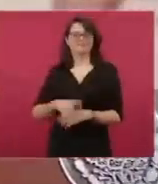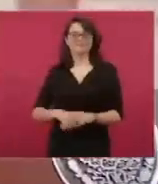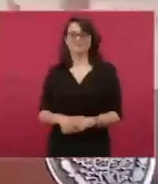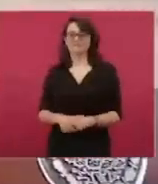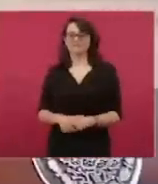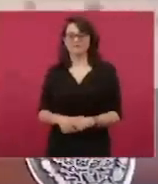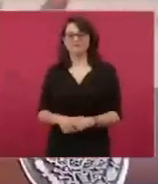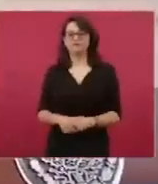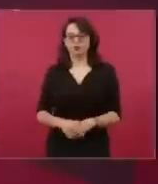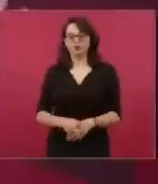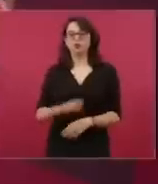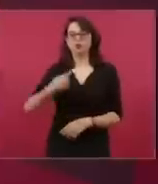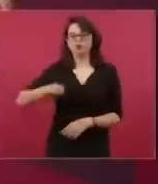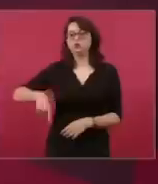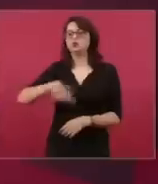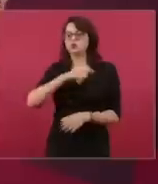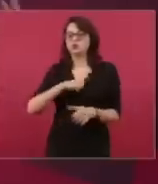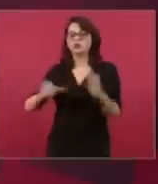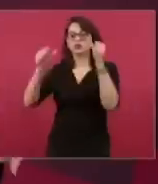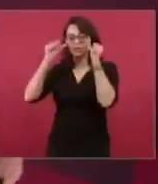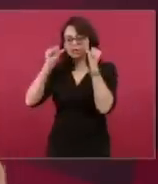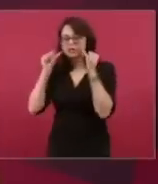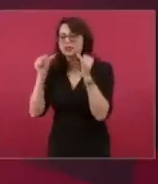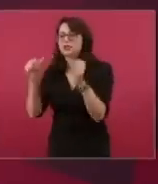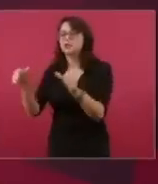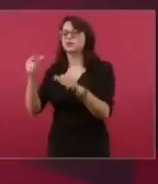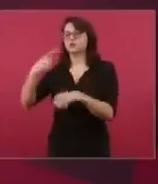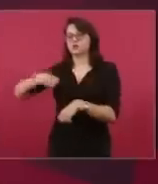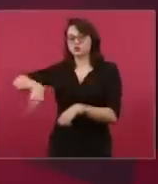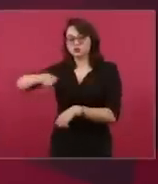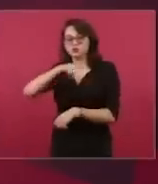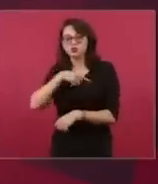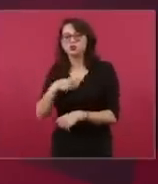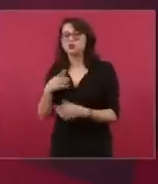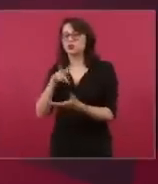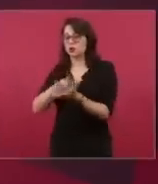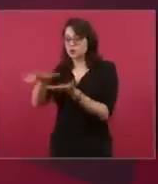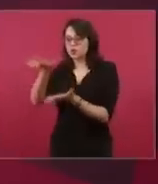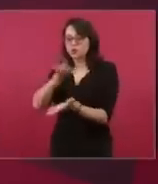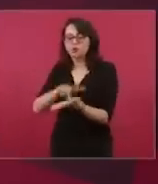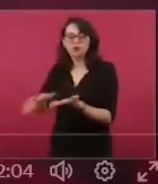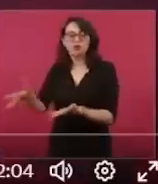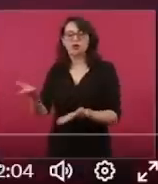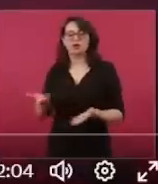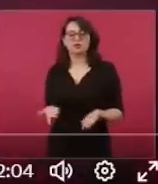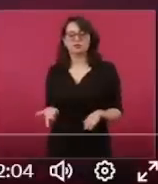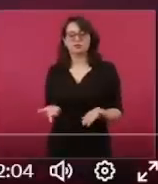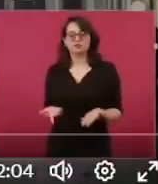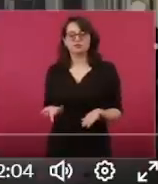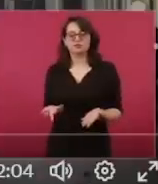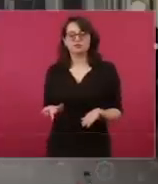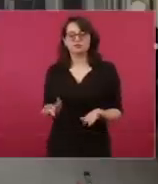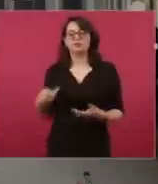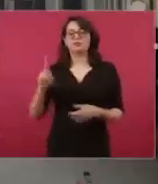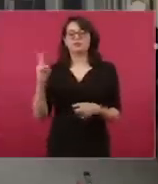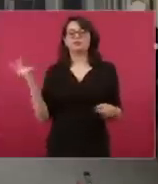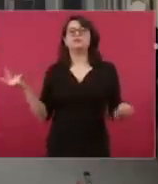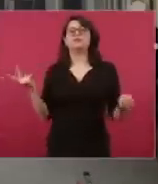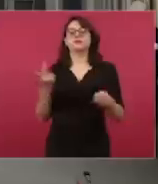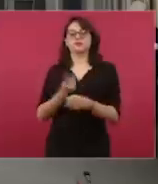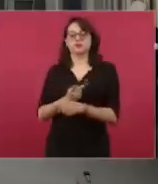estamos atentos a los pacientes y a todo el que necesita nuestro apoyo, pero detrás de eso